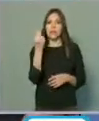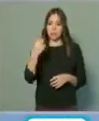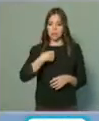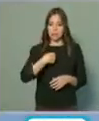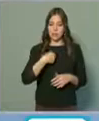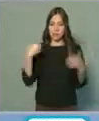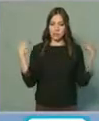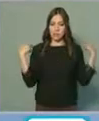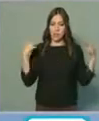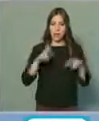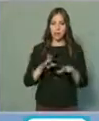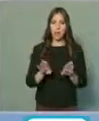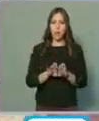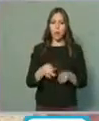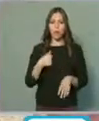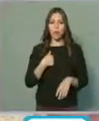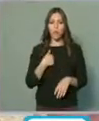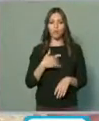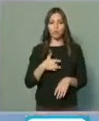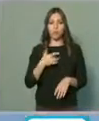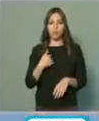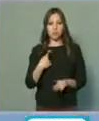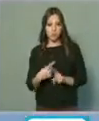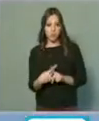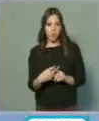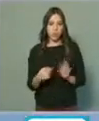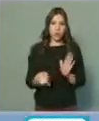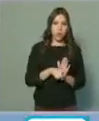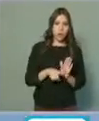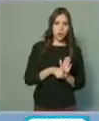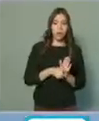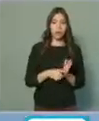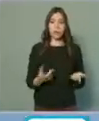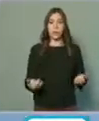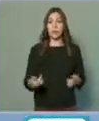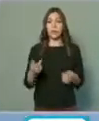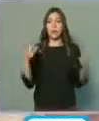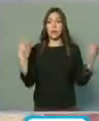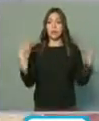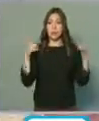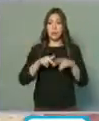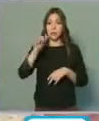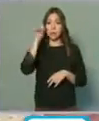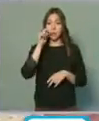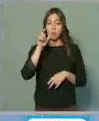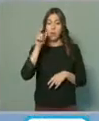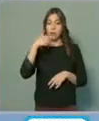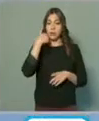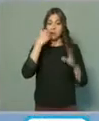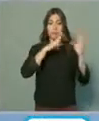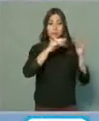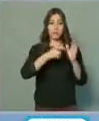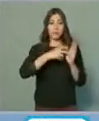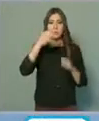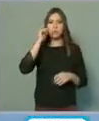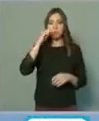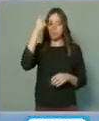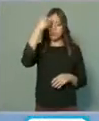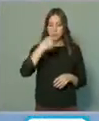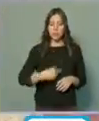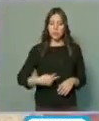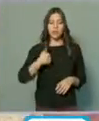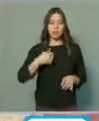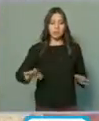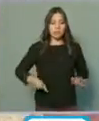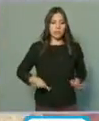que más acompaña los procesos de aprendizaje siempre está actualizándose y observando sus procesos en sí mismo. Fíjate, ahorita que